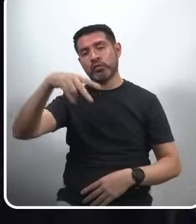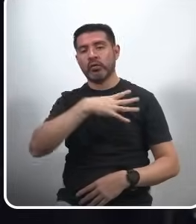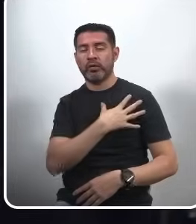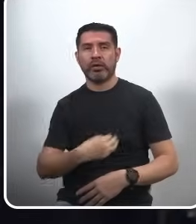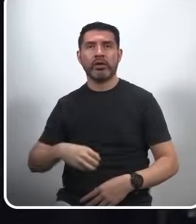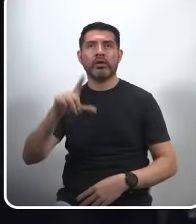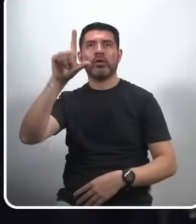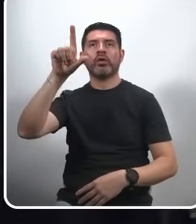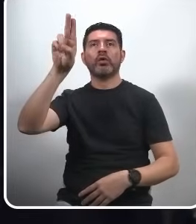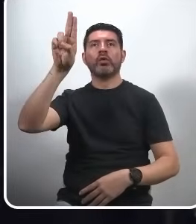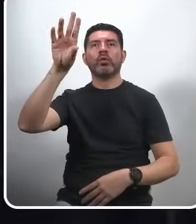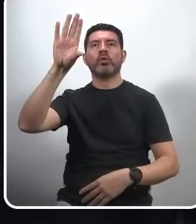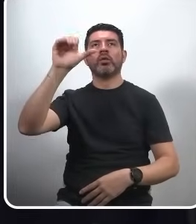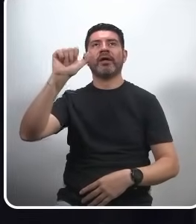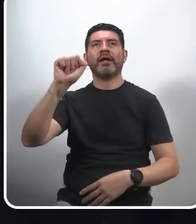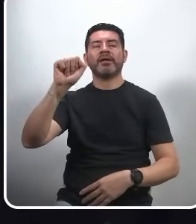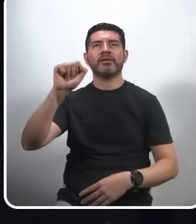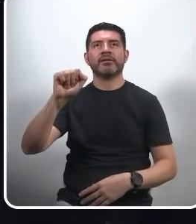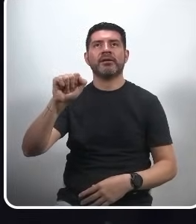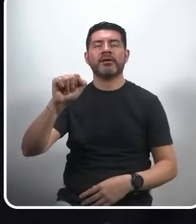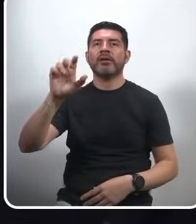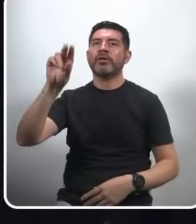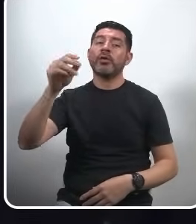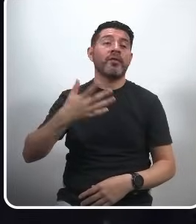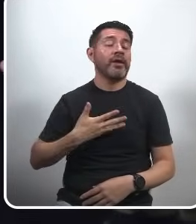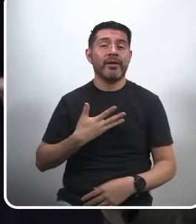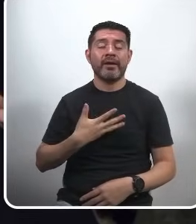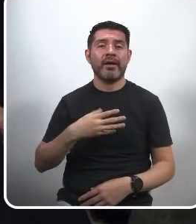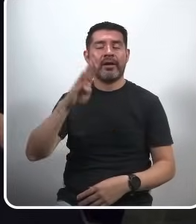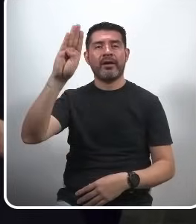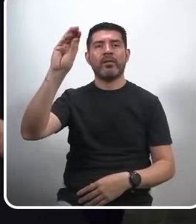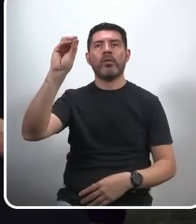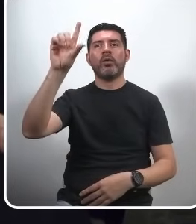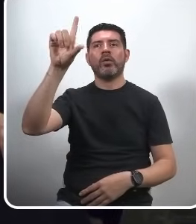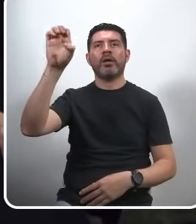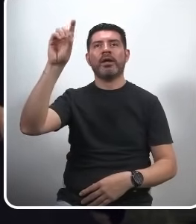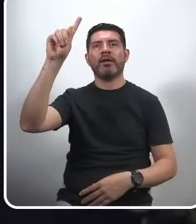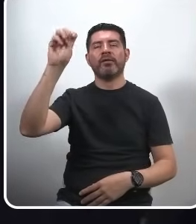que sí, pero se nos olvidó comprar el boleto de Lucas.